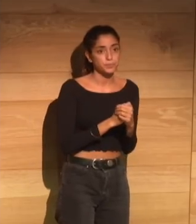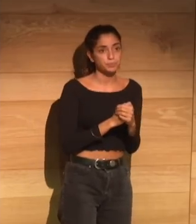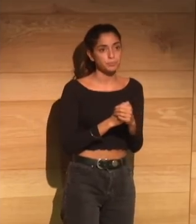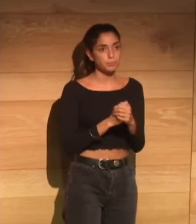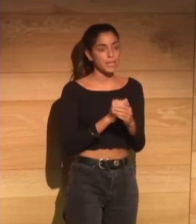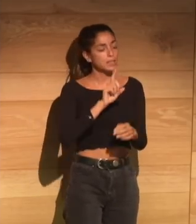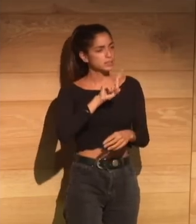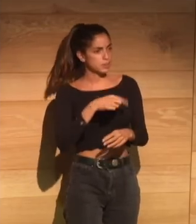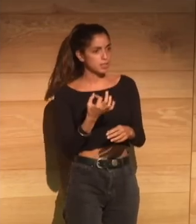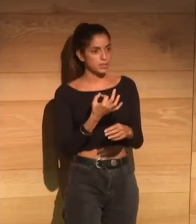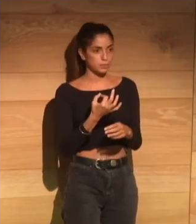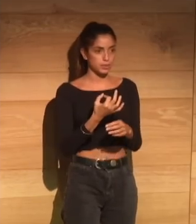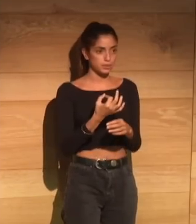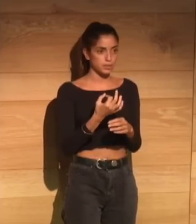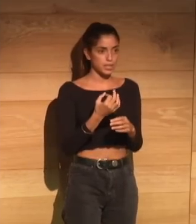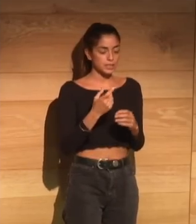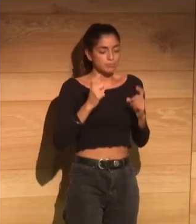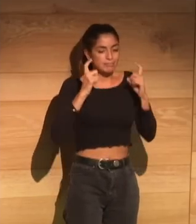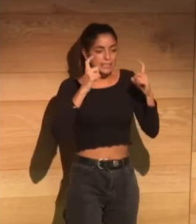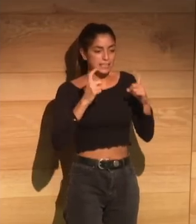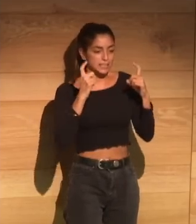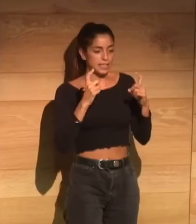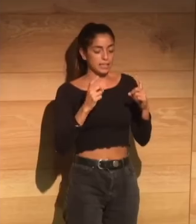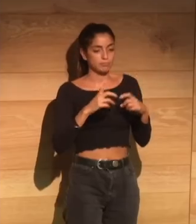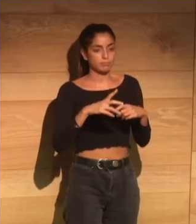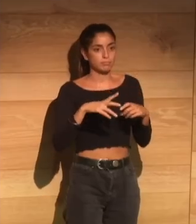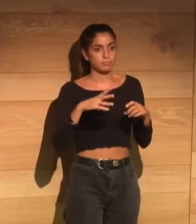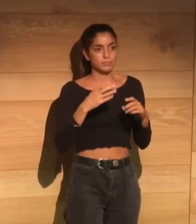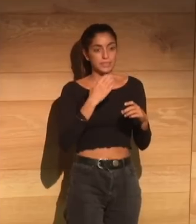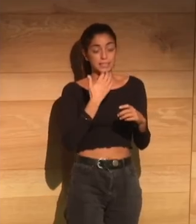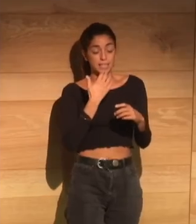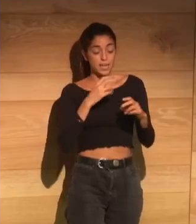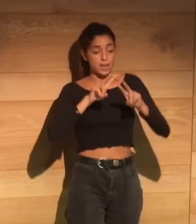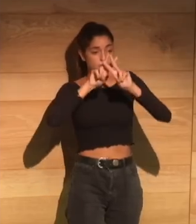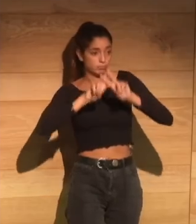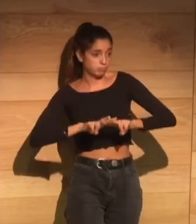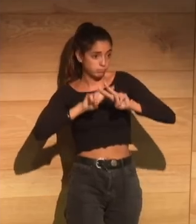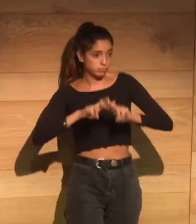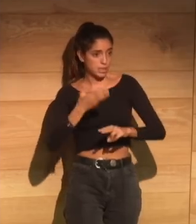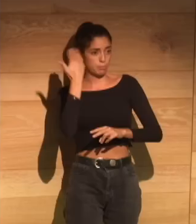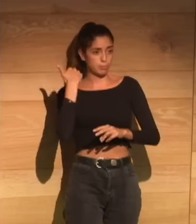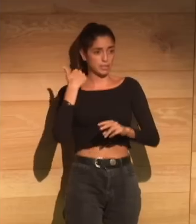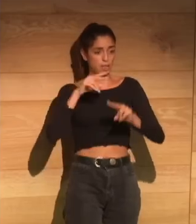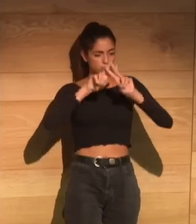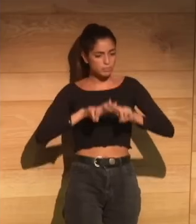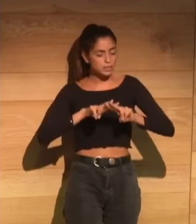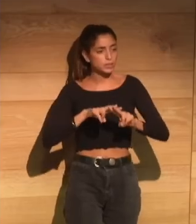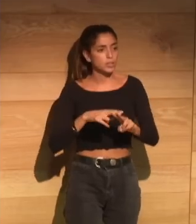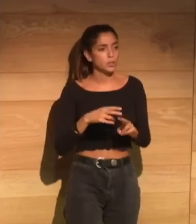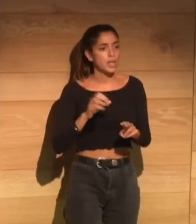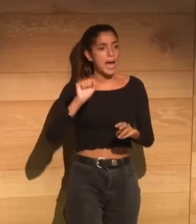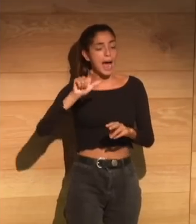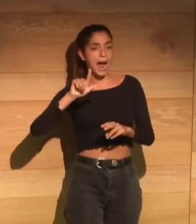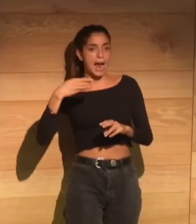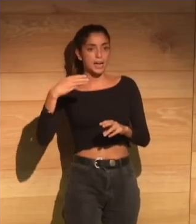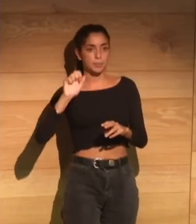tenemos que tratar de entender, cuando analizamos el pasado, que no se trata de que alguien hiciera el velo de Alberti a mediados del 15 y